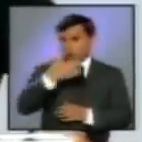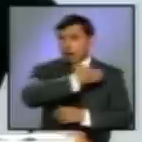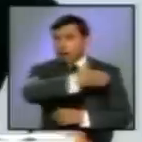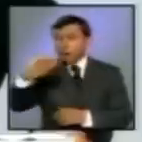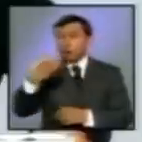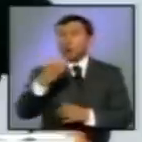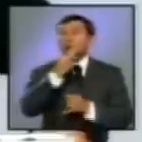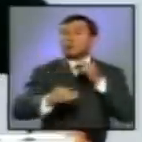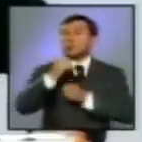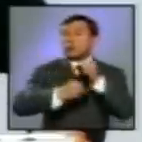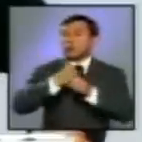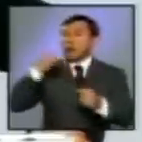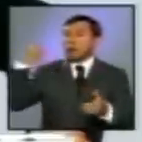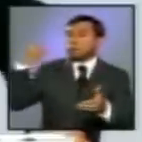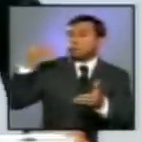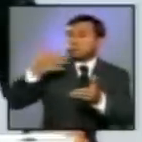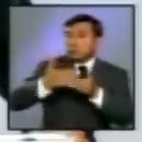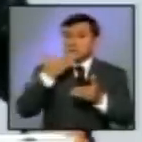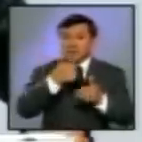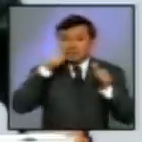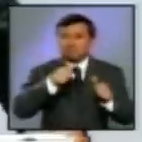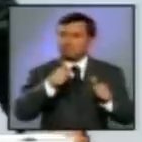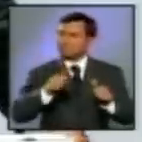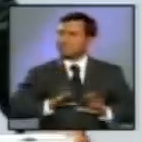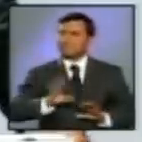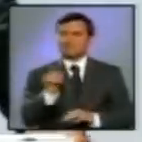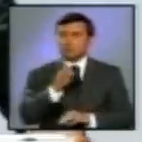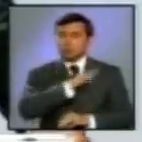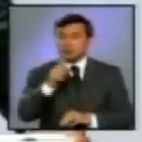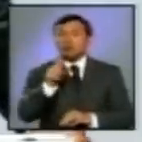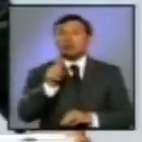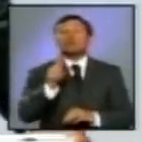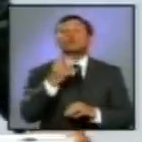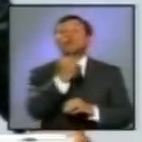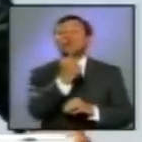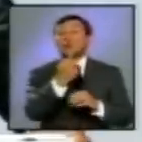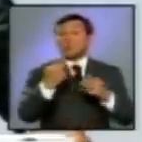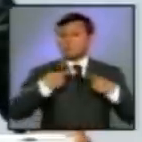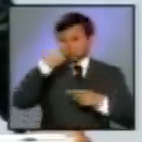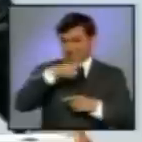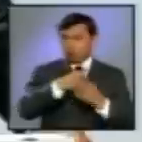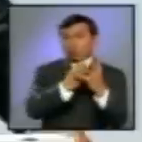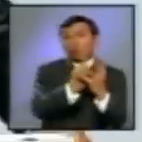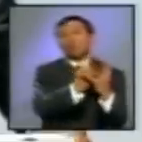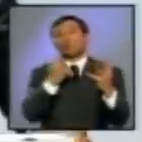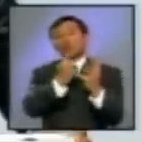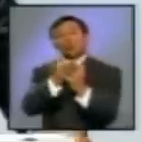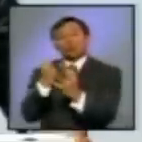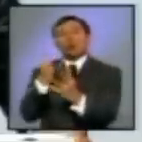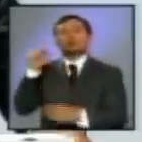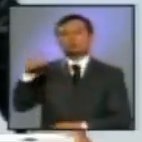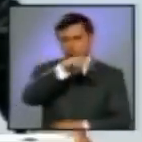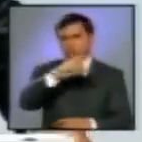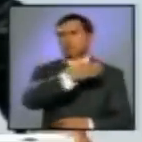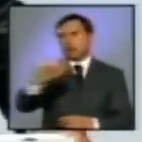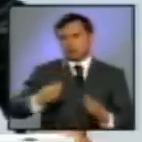debida. Y tengamos presente que ahí vive uno de cada cuatro mexicanos. 26 millones de mexicanos viven en el campo y dependen